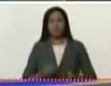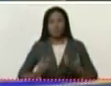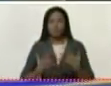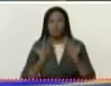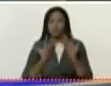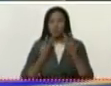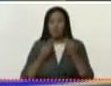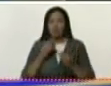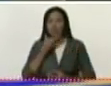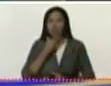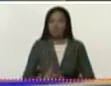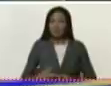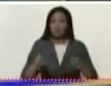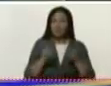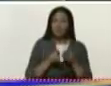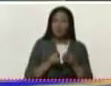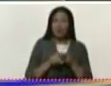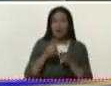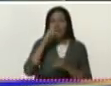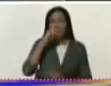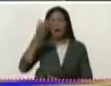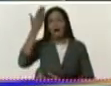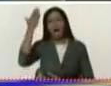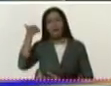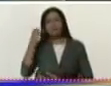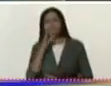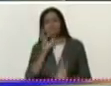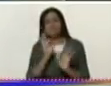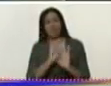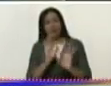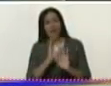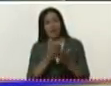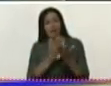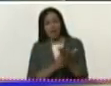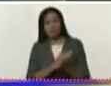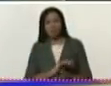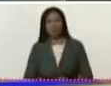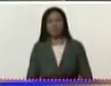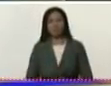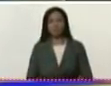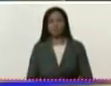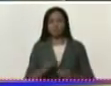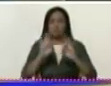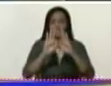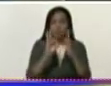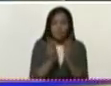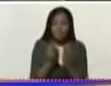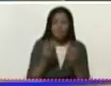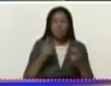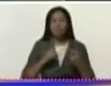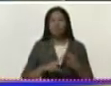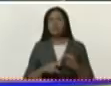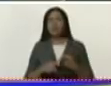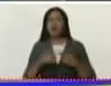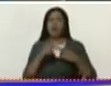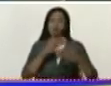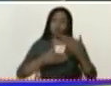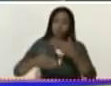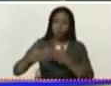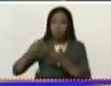disfrutando sus Navidades como hace mucho tiempo que no se disfrutaba, en familia, en